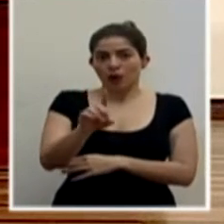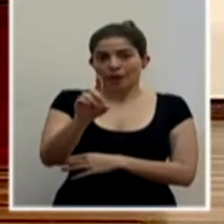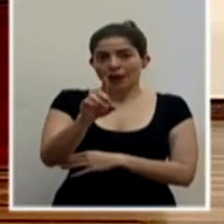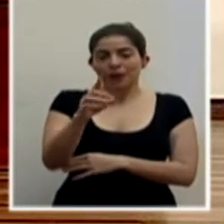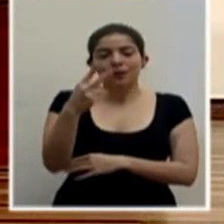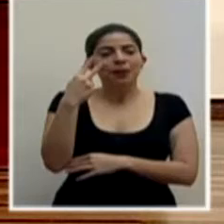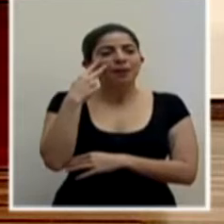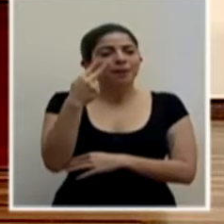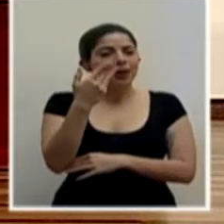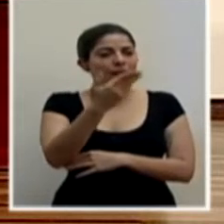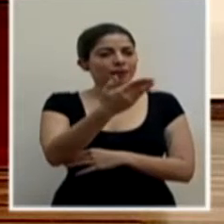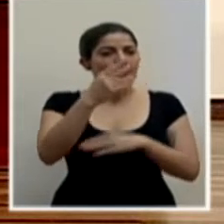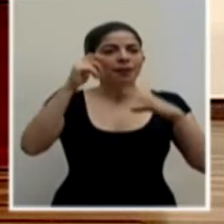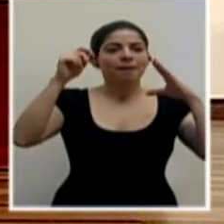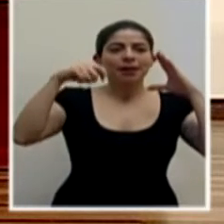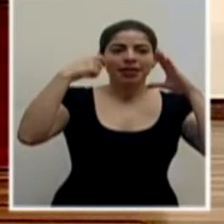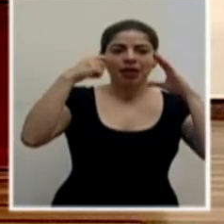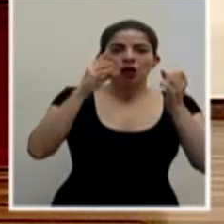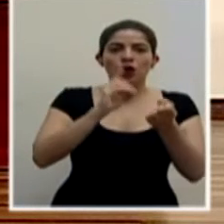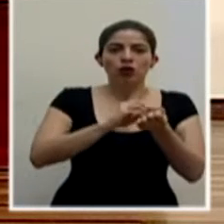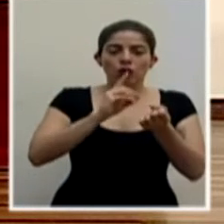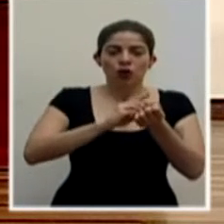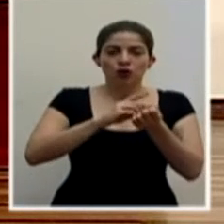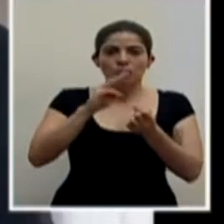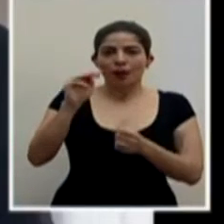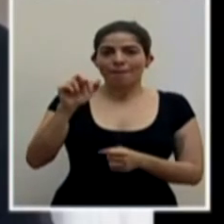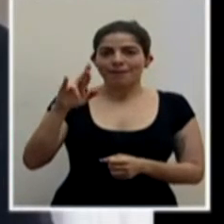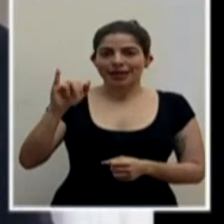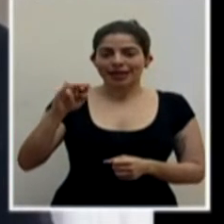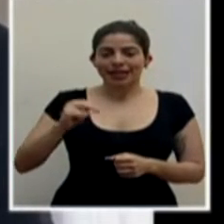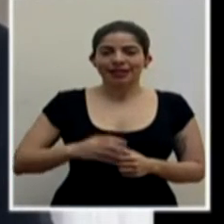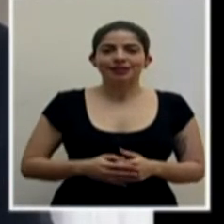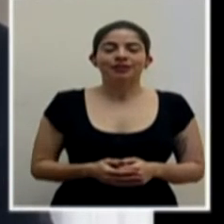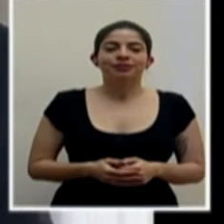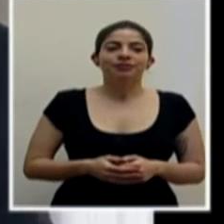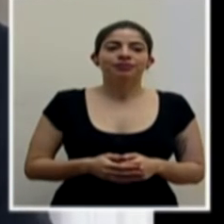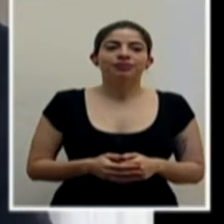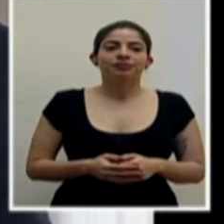que observemos el video del doctor Marín.